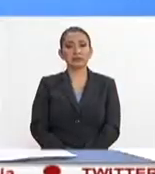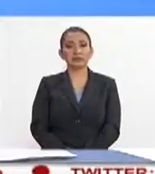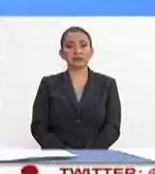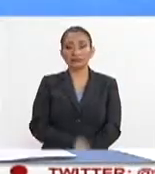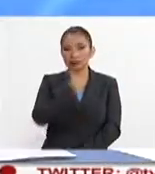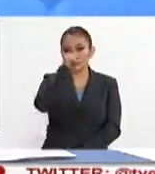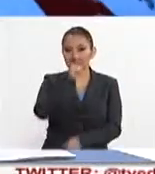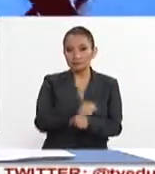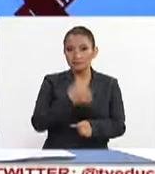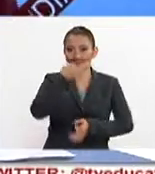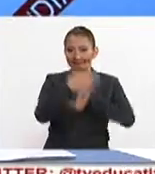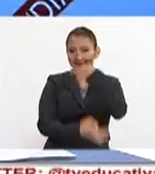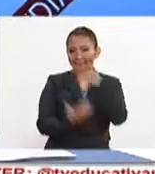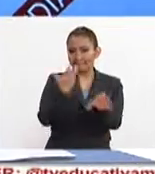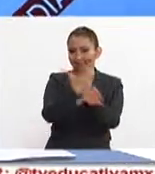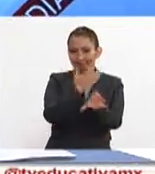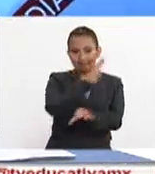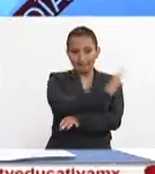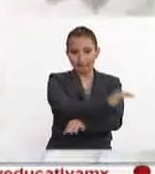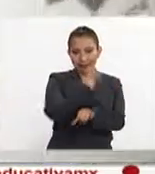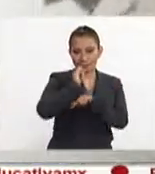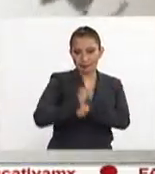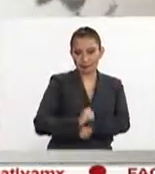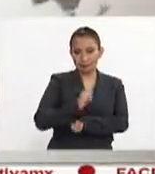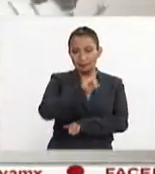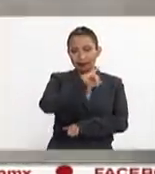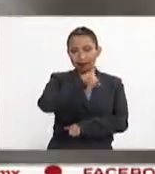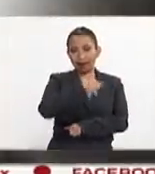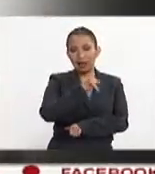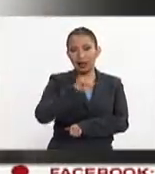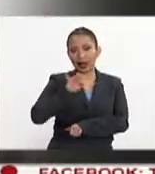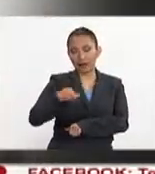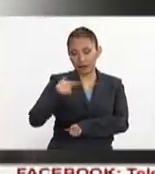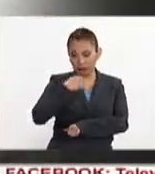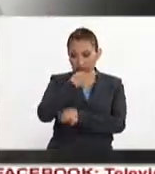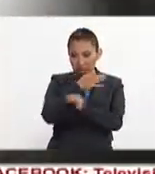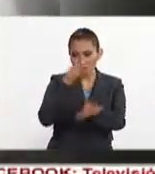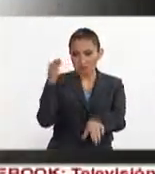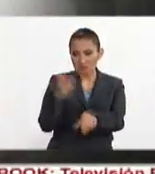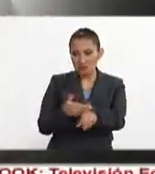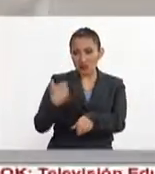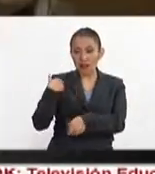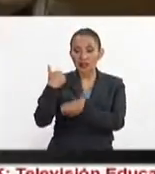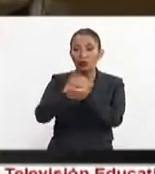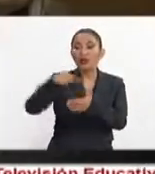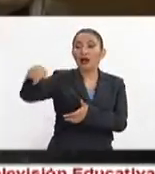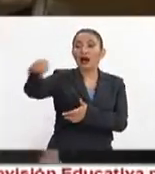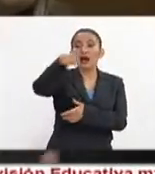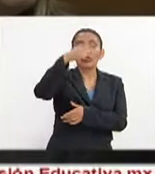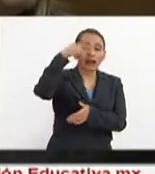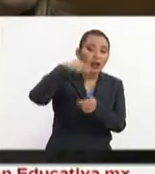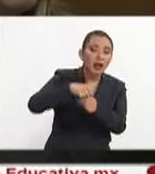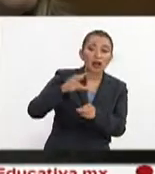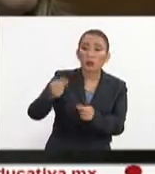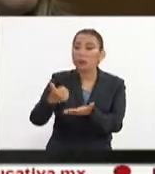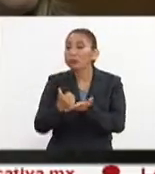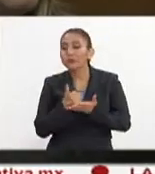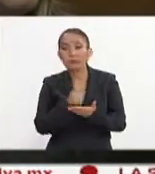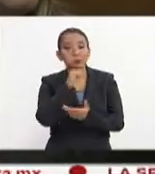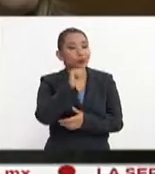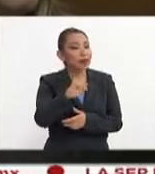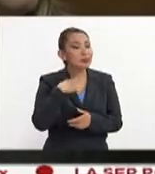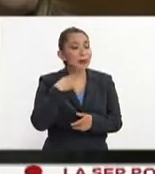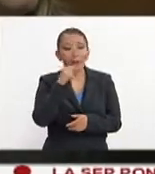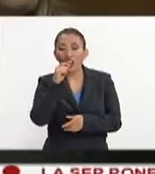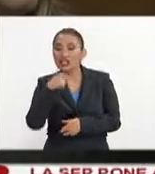El secretario de Justicia de los Estados Unidos, Jeff Sessions, anunció sanciones a las ciudades que considera que no están cooperando con los